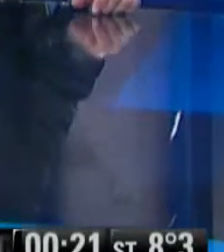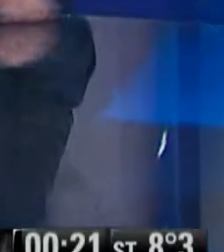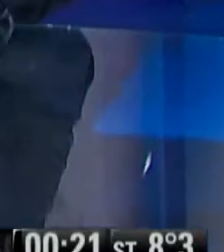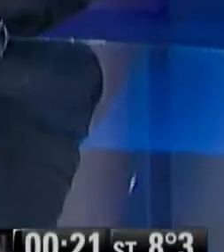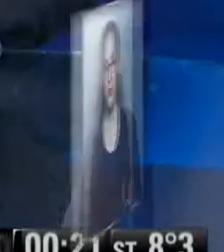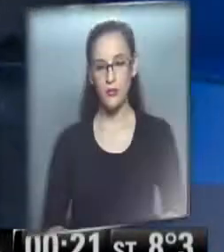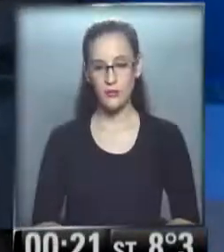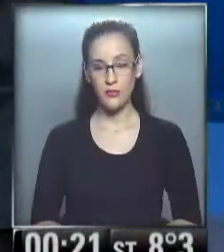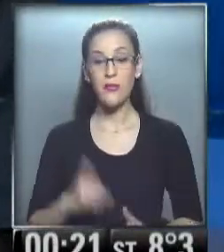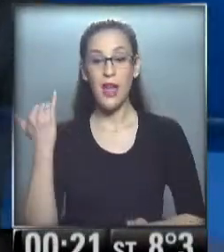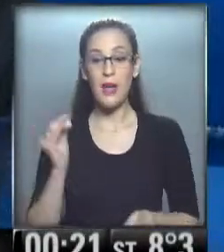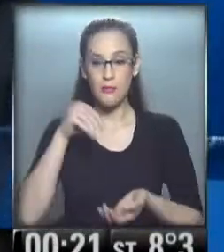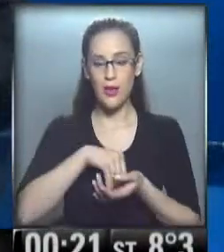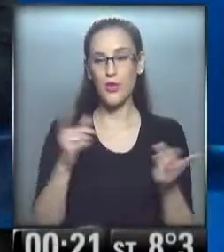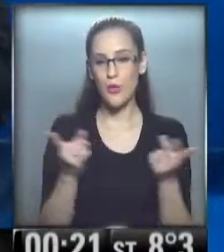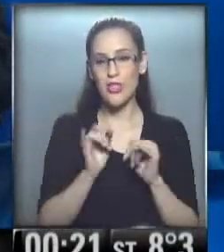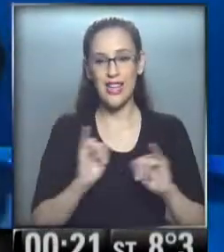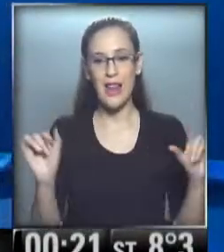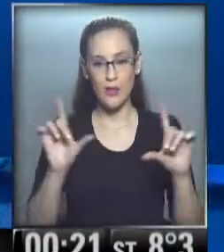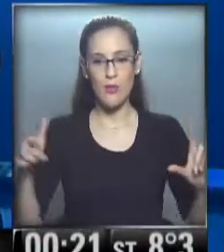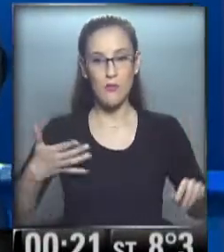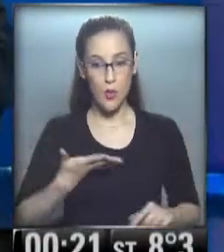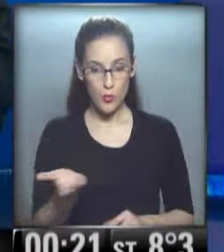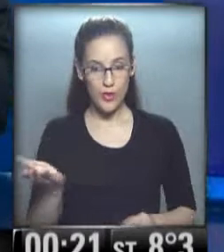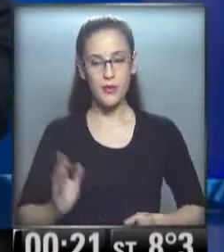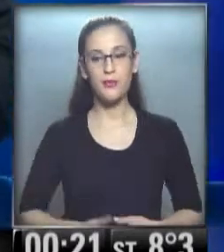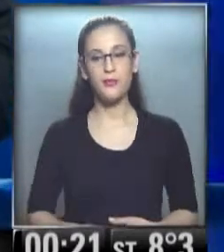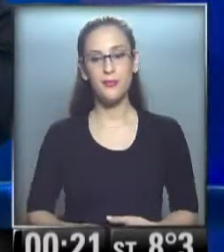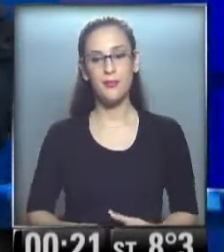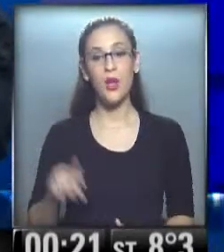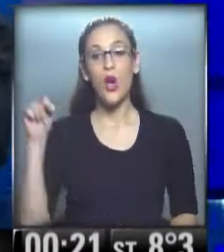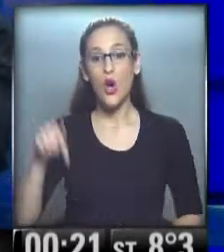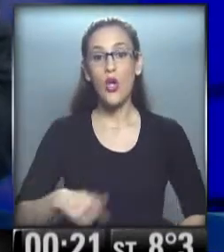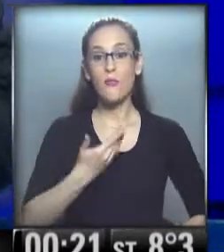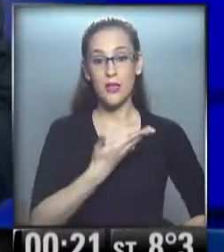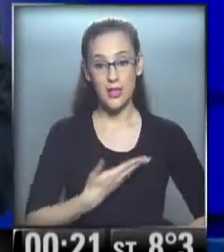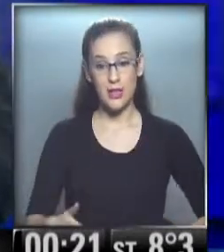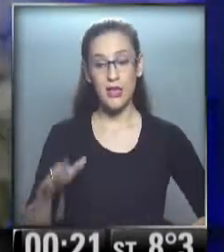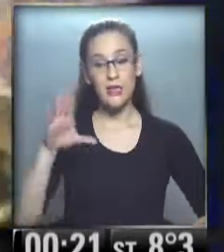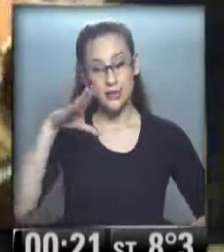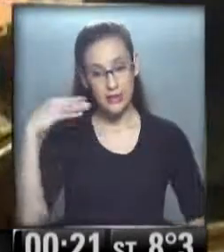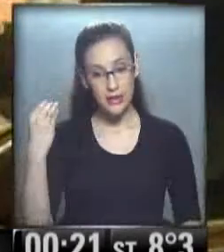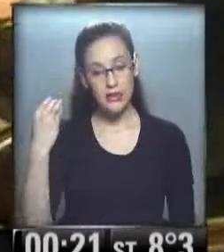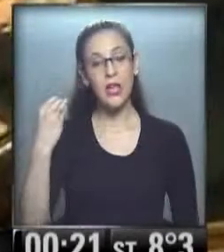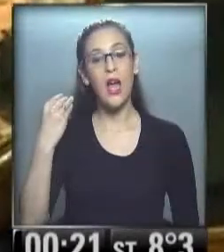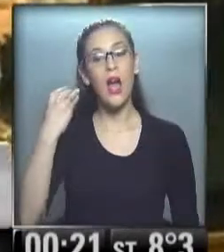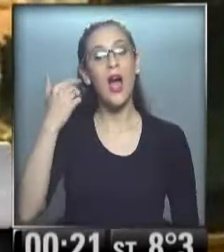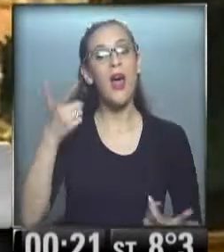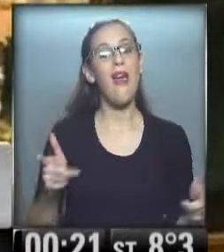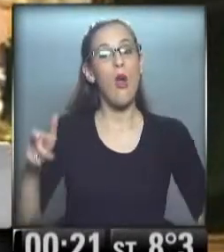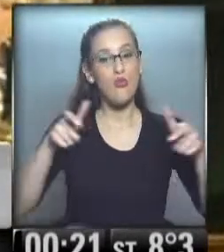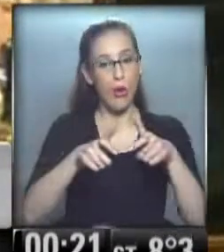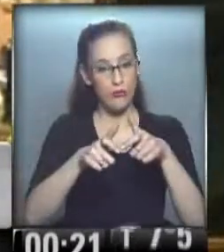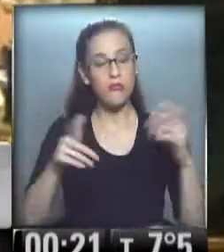esto todavía es el resumen de noticias de la televisión pública la presidenta cristina fernández recibió en la casa